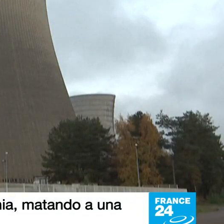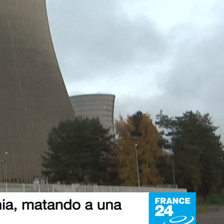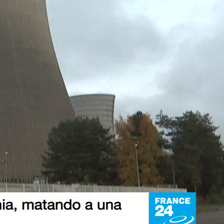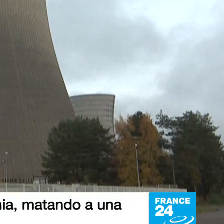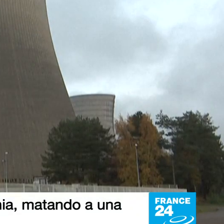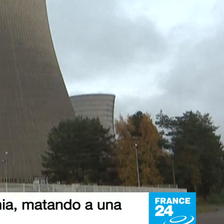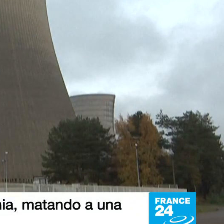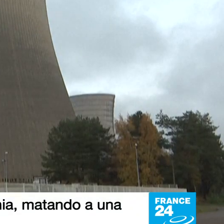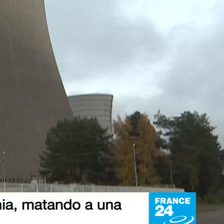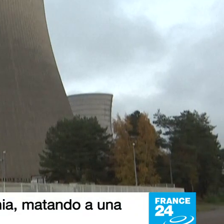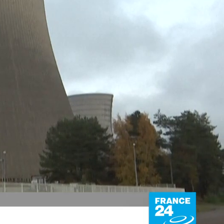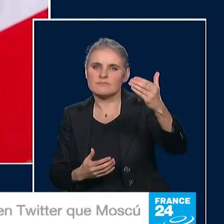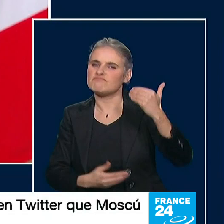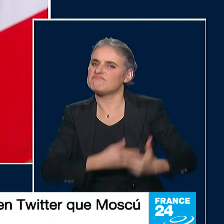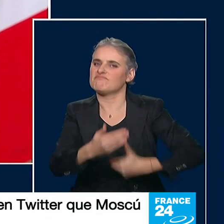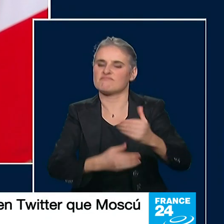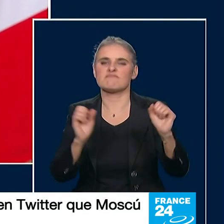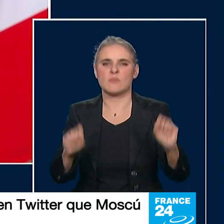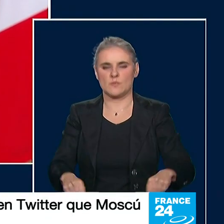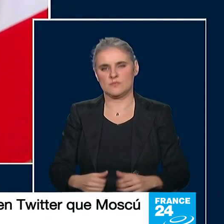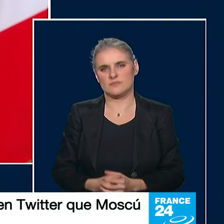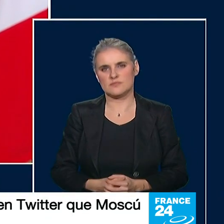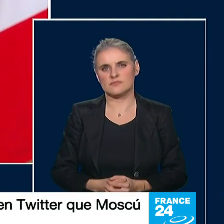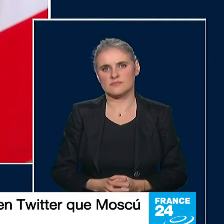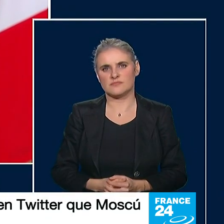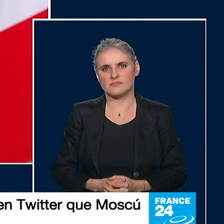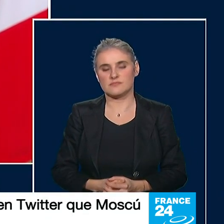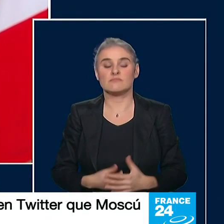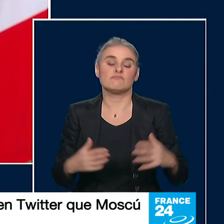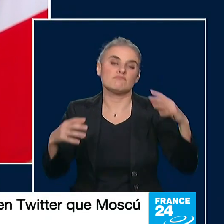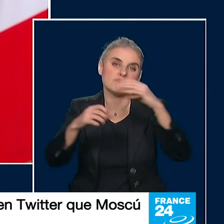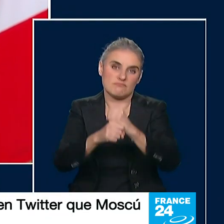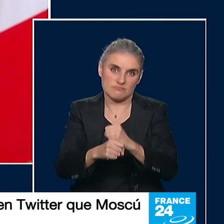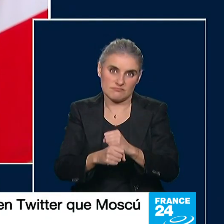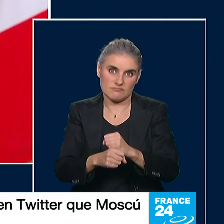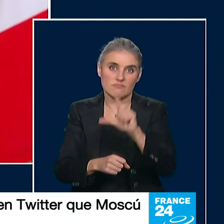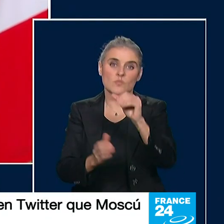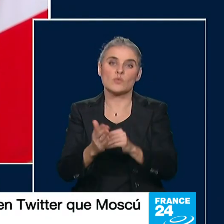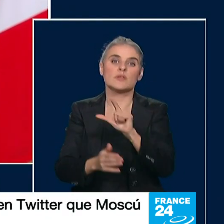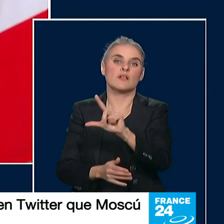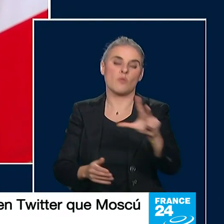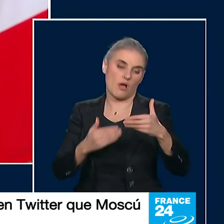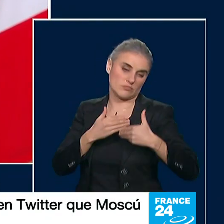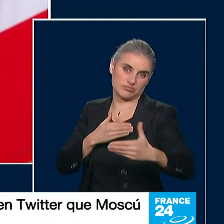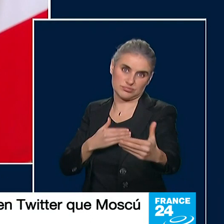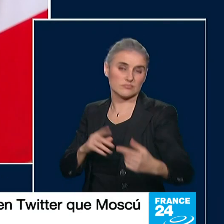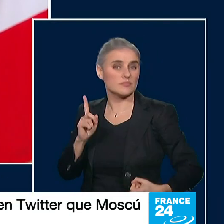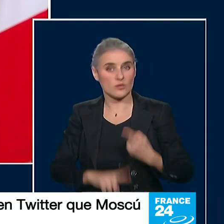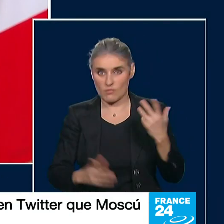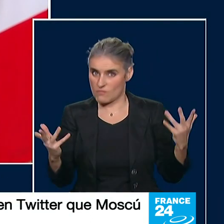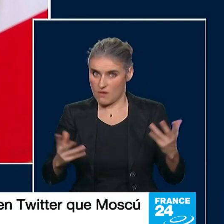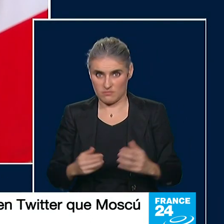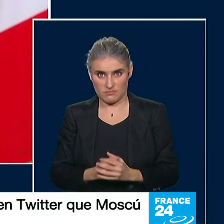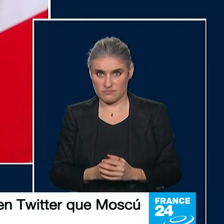a los franceses ahorrar en energía en 2023 Tendremos que consolidar paso a paso nuestra independencia